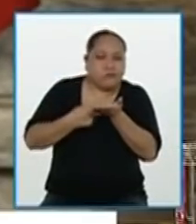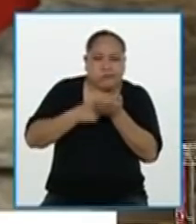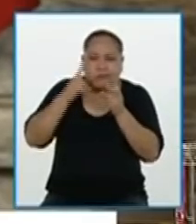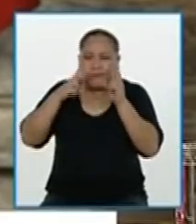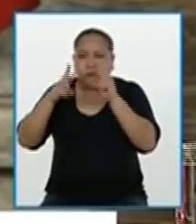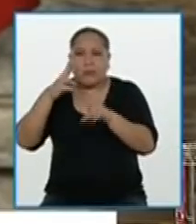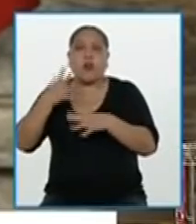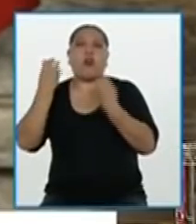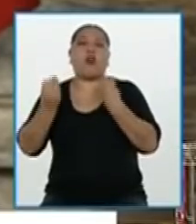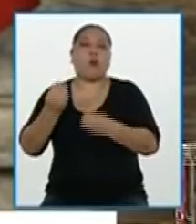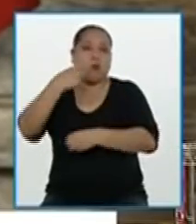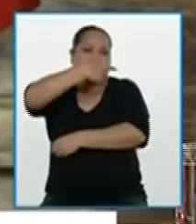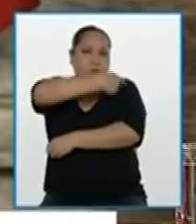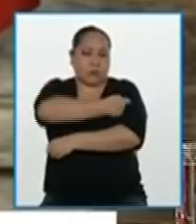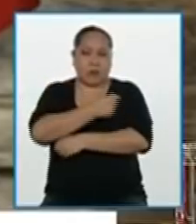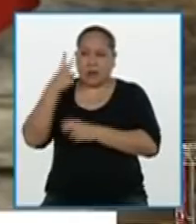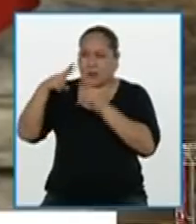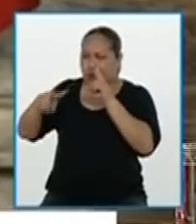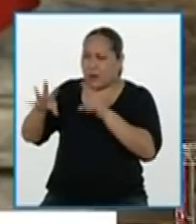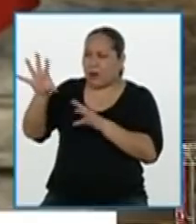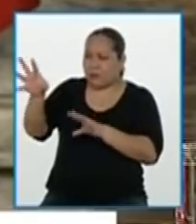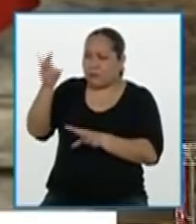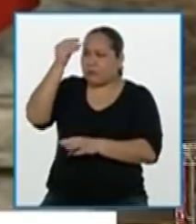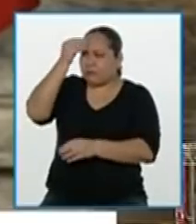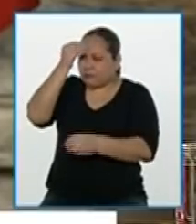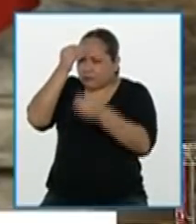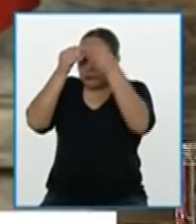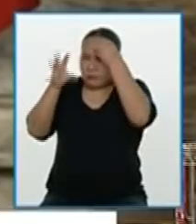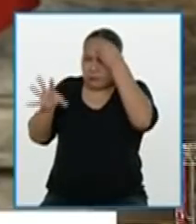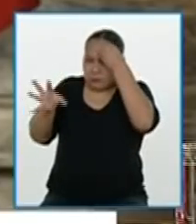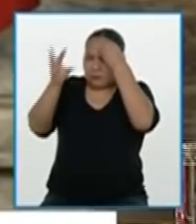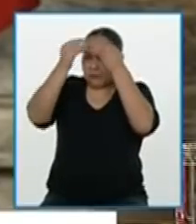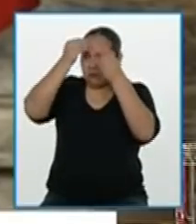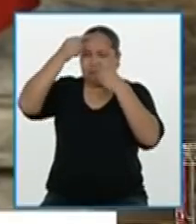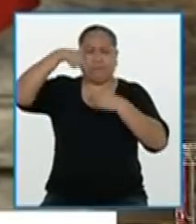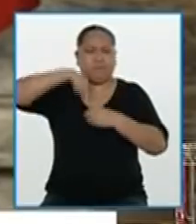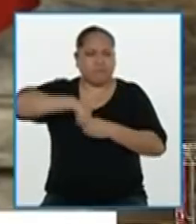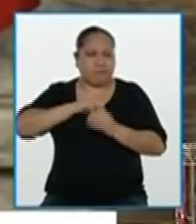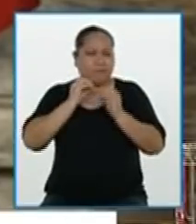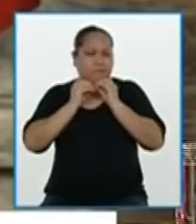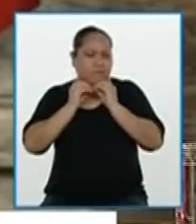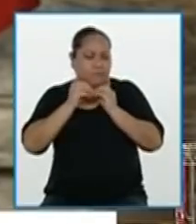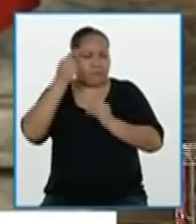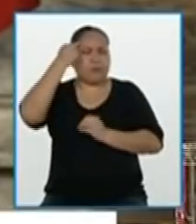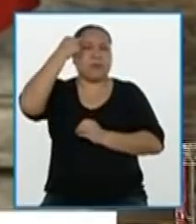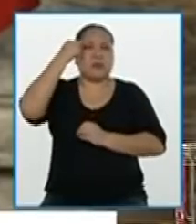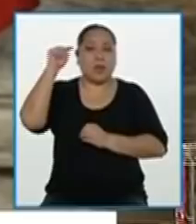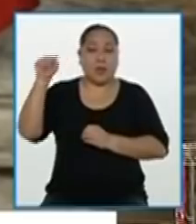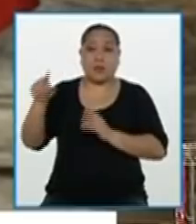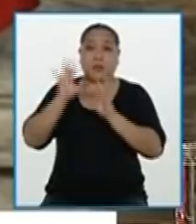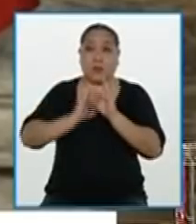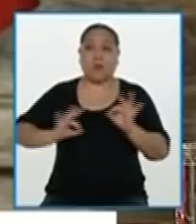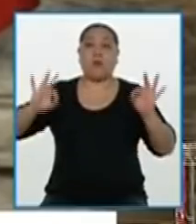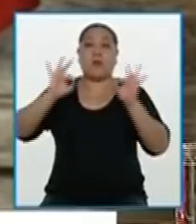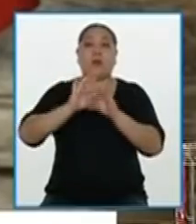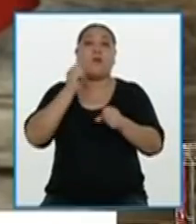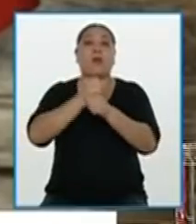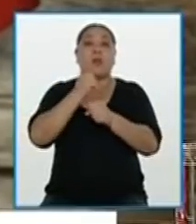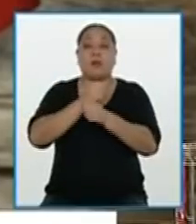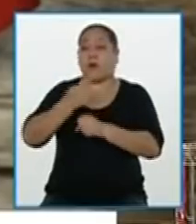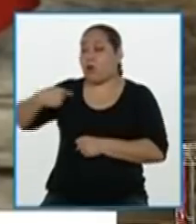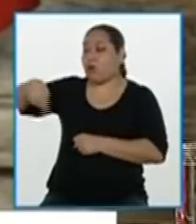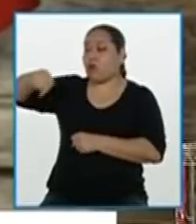quirúrgico, ¿no? Como decía usted, y también como lo mencionaba ayer el ministro de Economía y Finanzas, señor Macera. Sí, a ver, y también